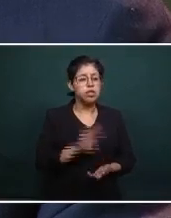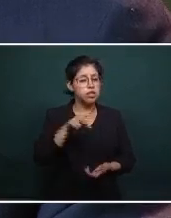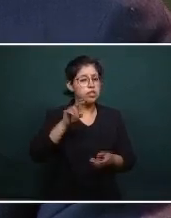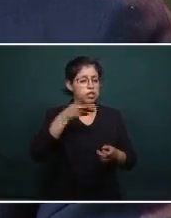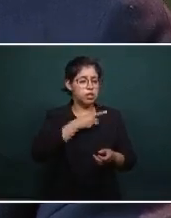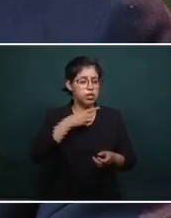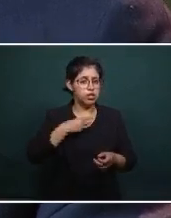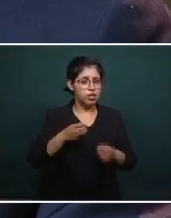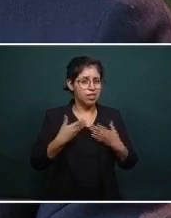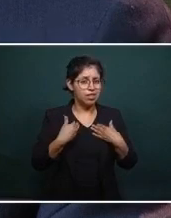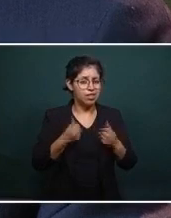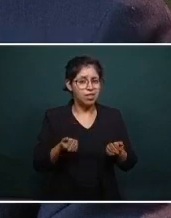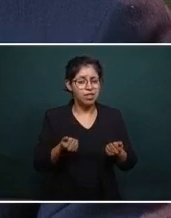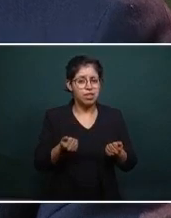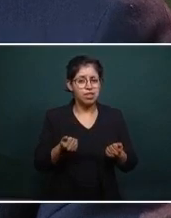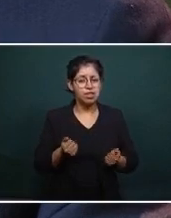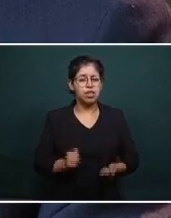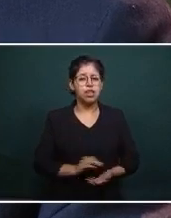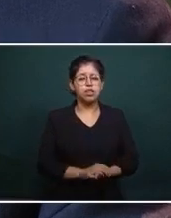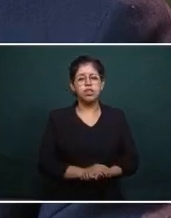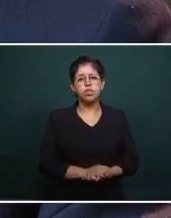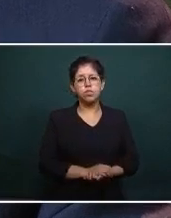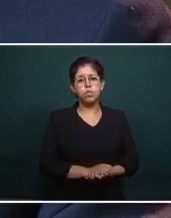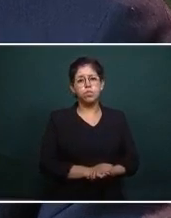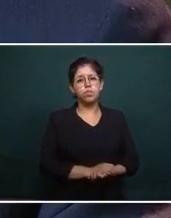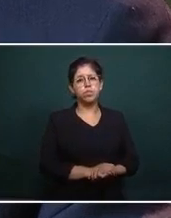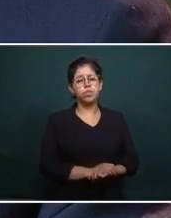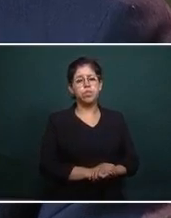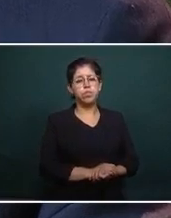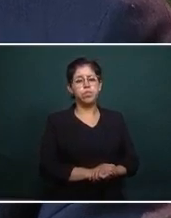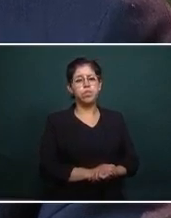cuenta que